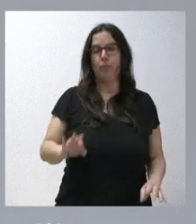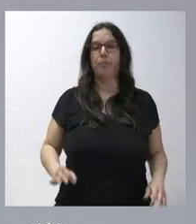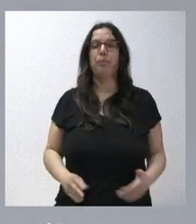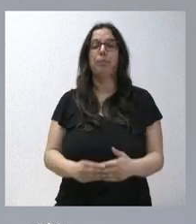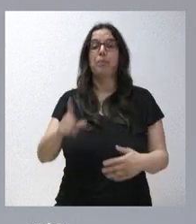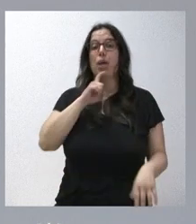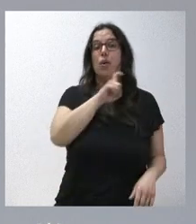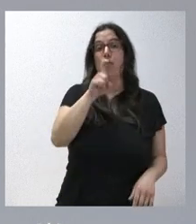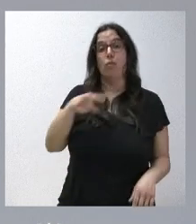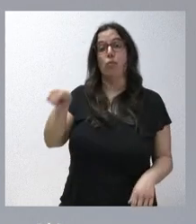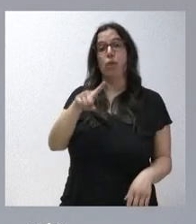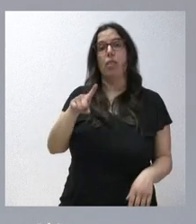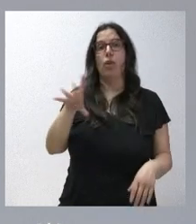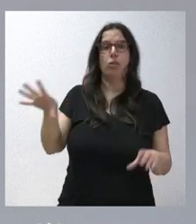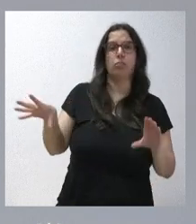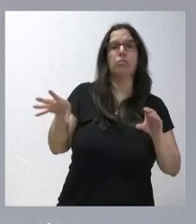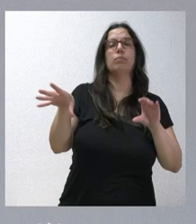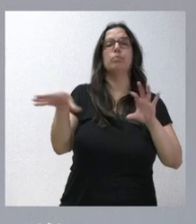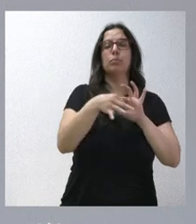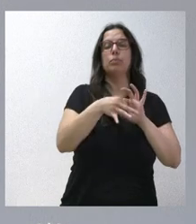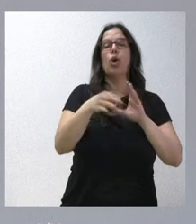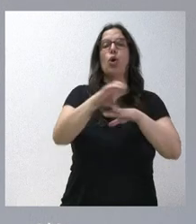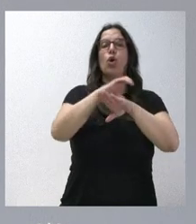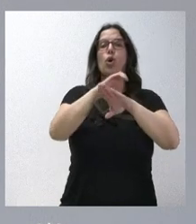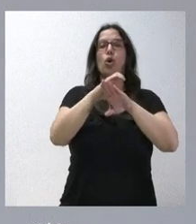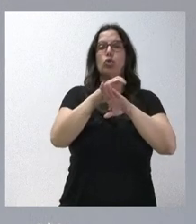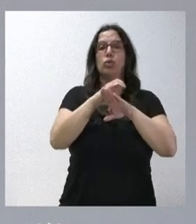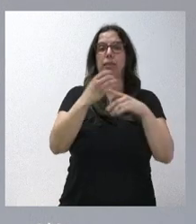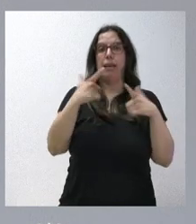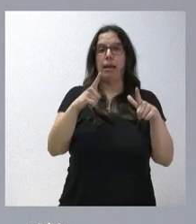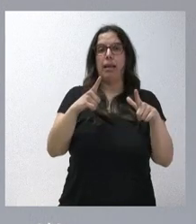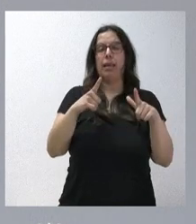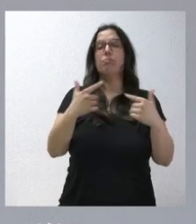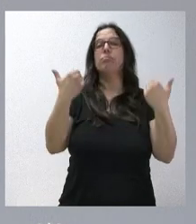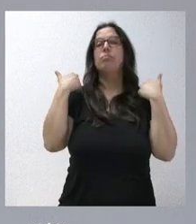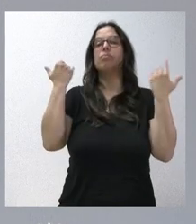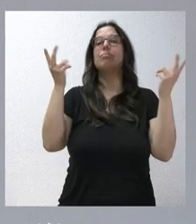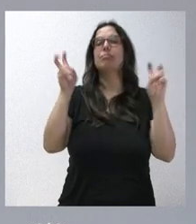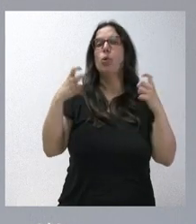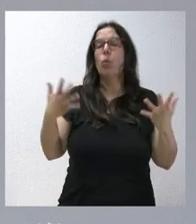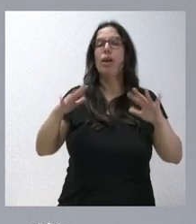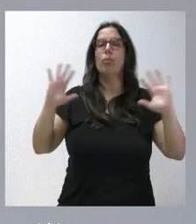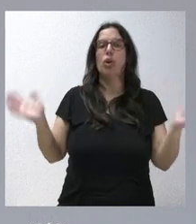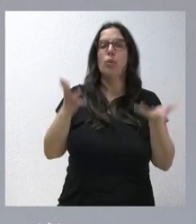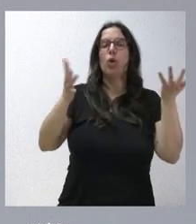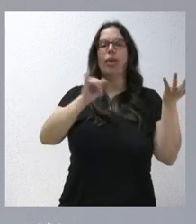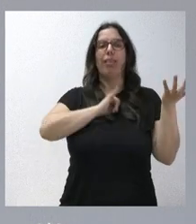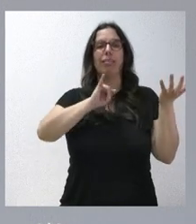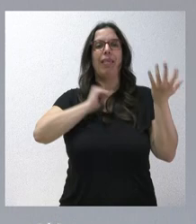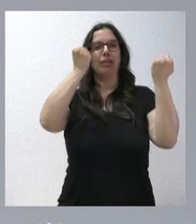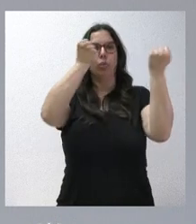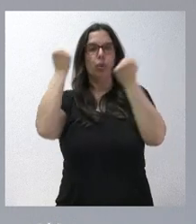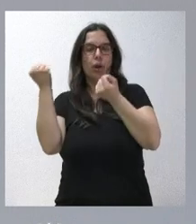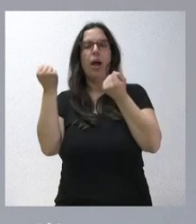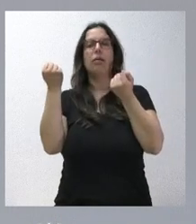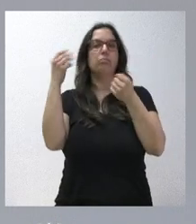fundación estará adscrita a la consejería con competencias en materia de promoción e identidad institucional En definitiva a la